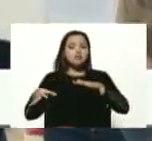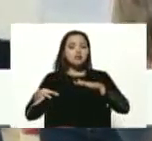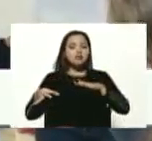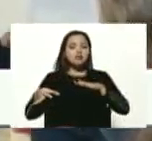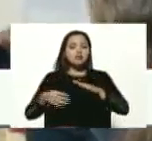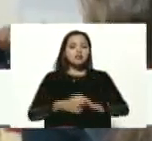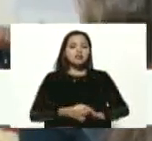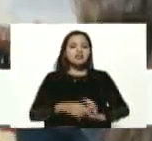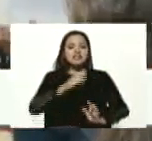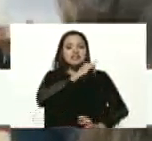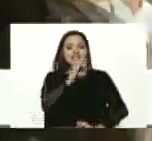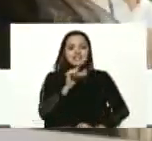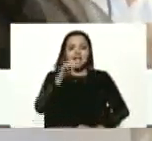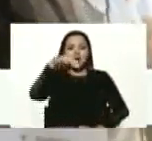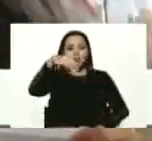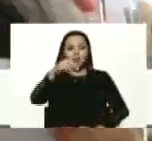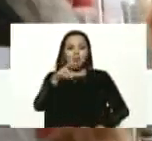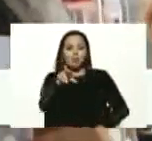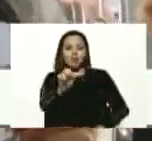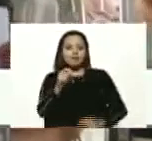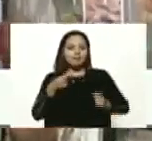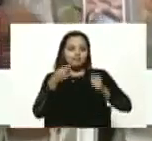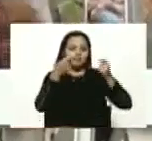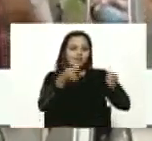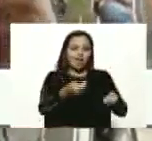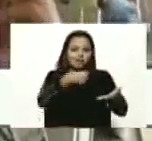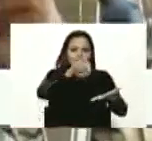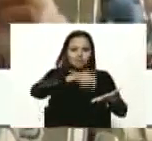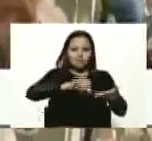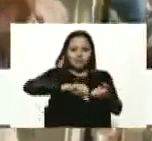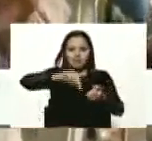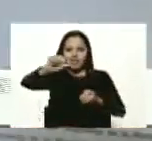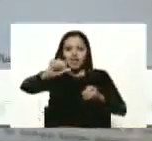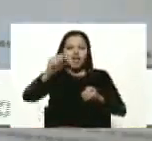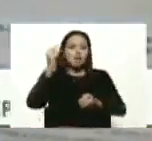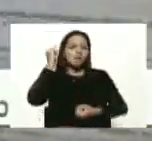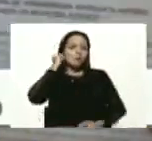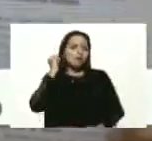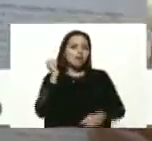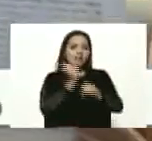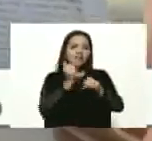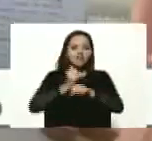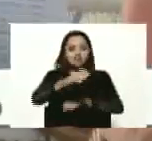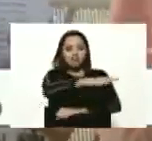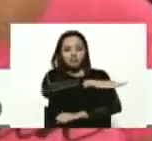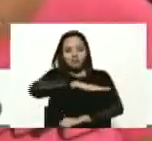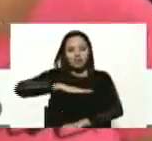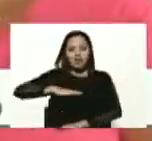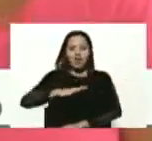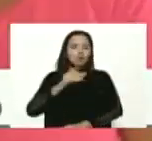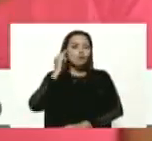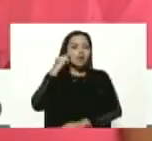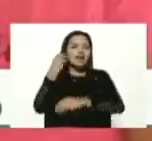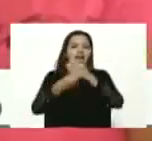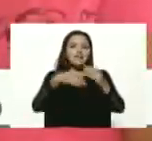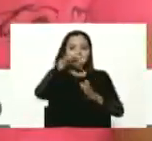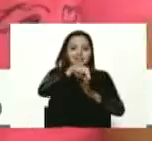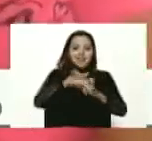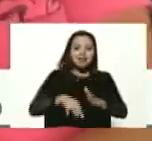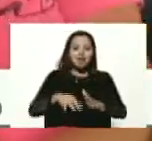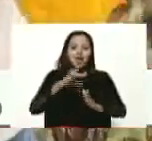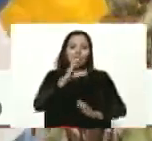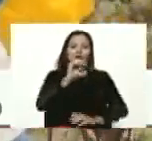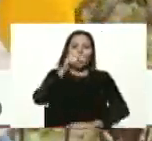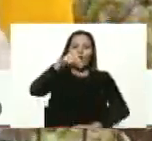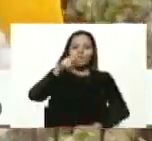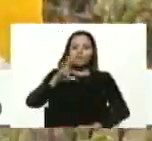San Carlos, entregando títulos de tierra a las mujeres productoras, a las mujeres conuqueras, a las mujeres que trabajan